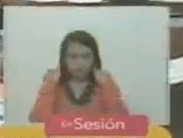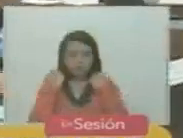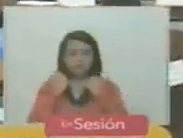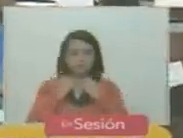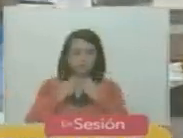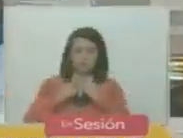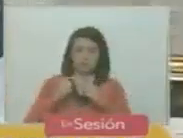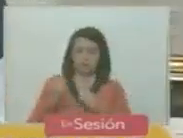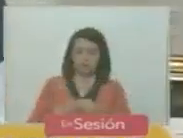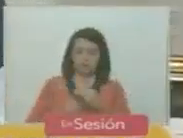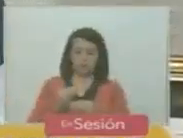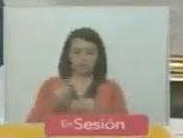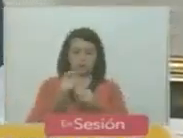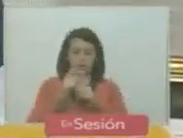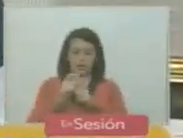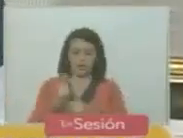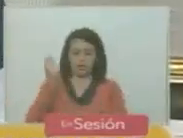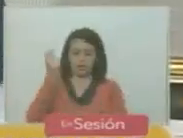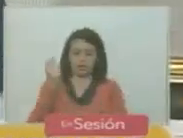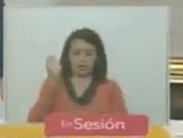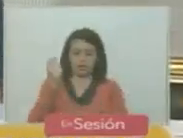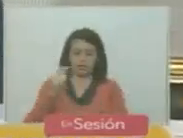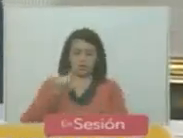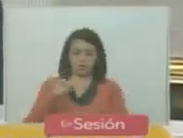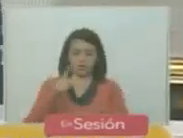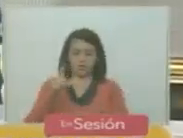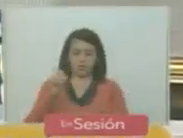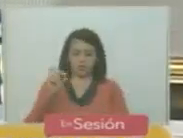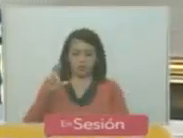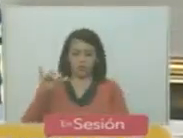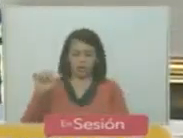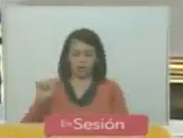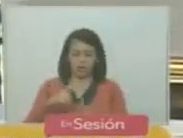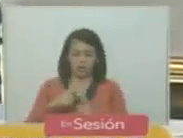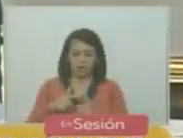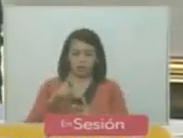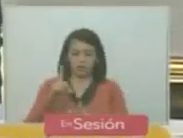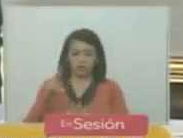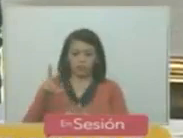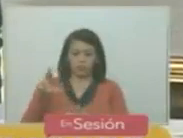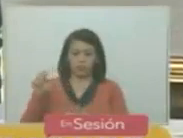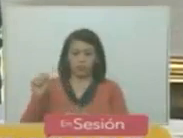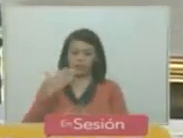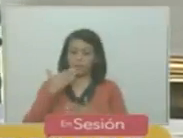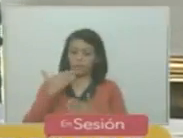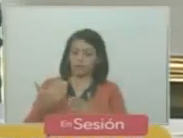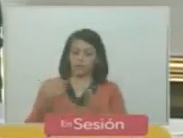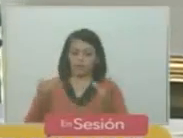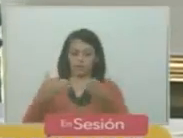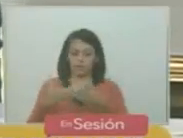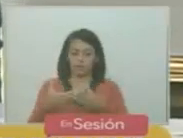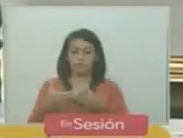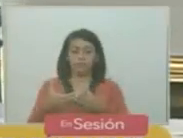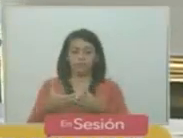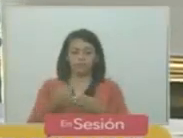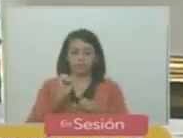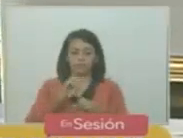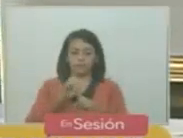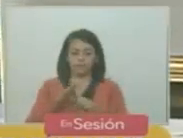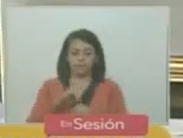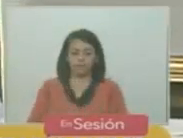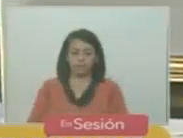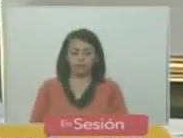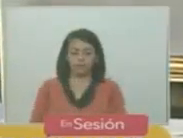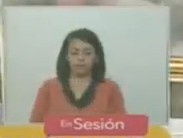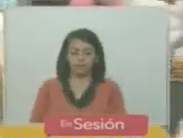Voy a dejar en el derecho de palabra a la diputada Gloria Castillo de Durán. Solicita a la tribuna de oradores, se le concede.